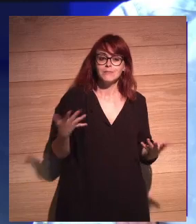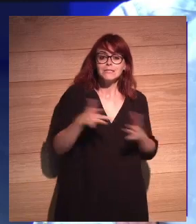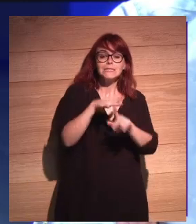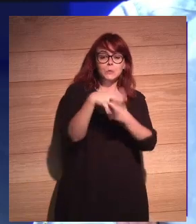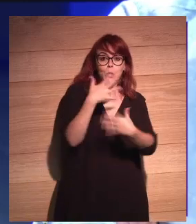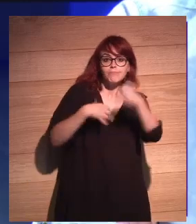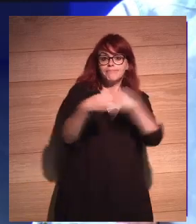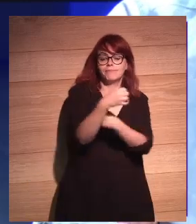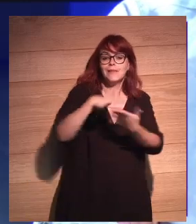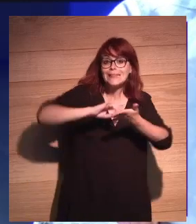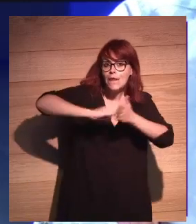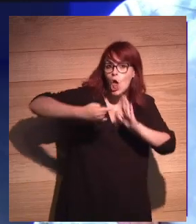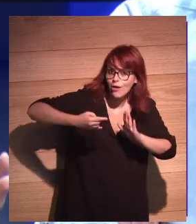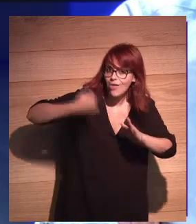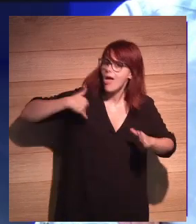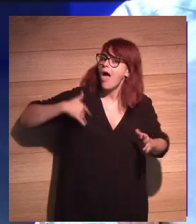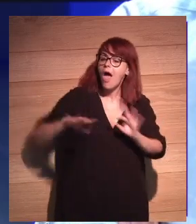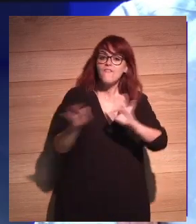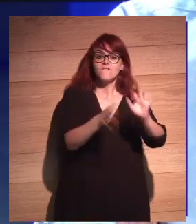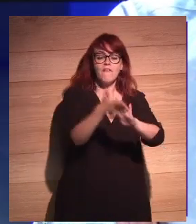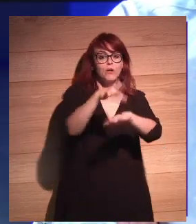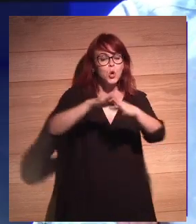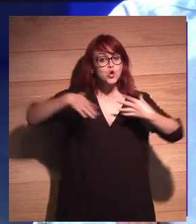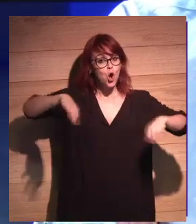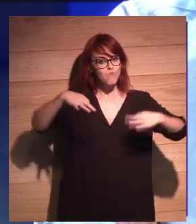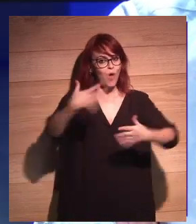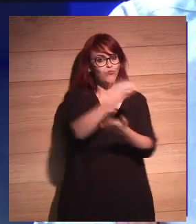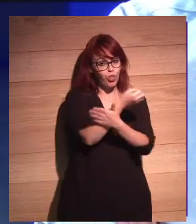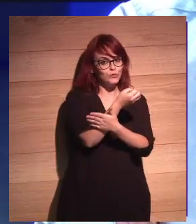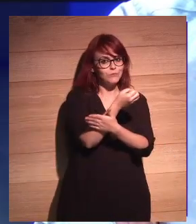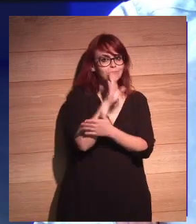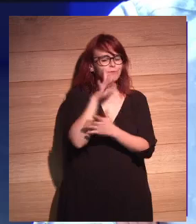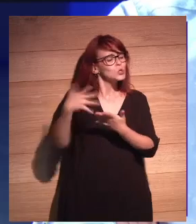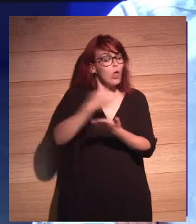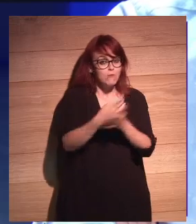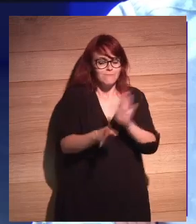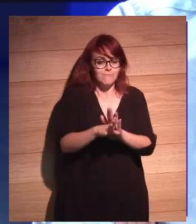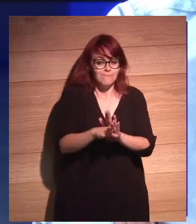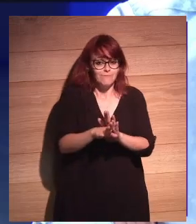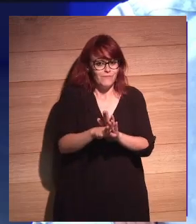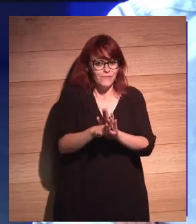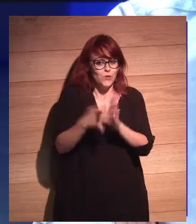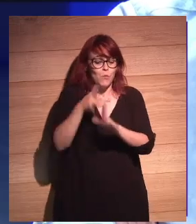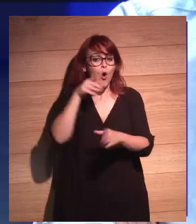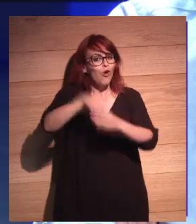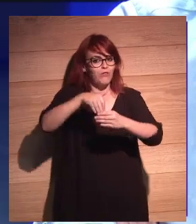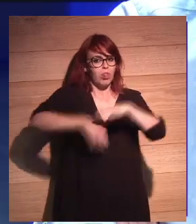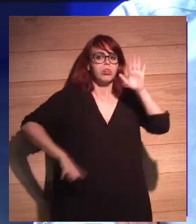día que la tecnología ya sea algo normal para todos, pues donde seguiremos innovando es en el propio